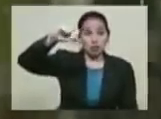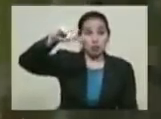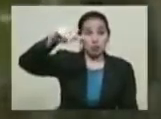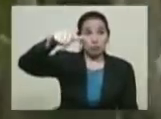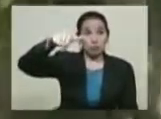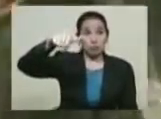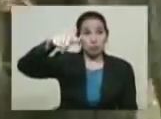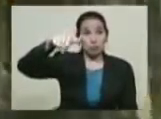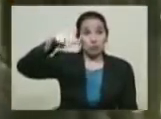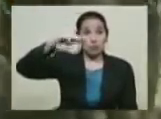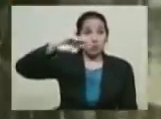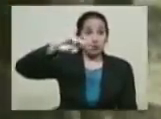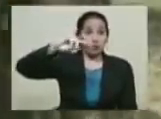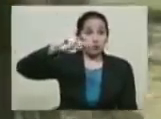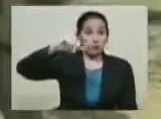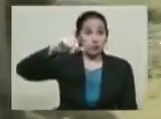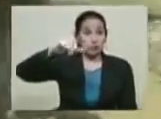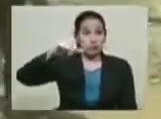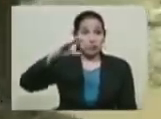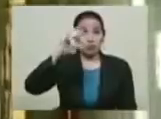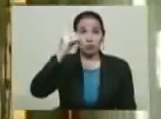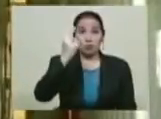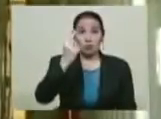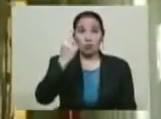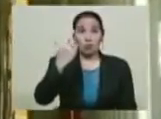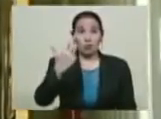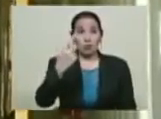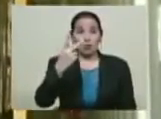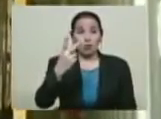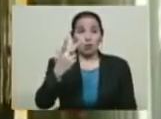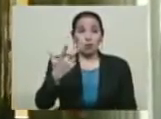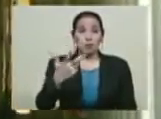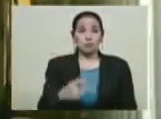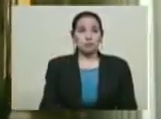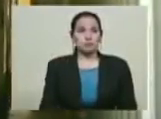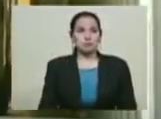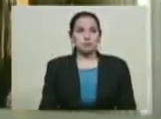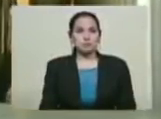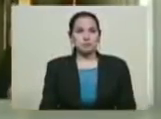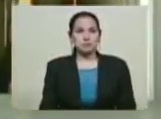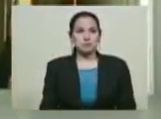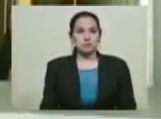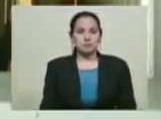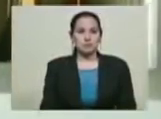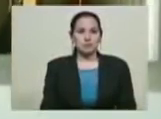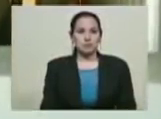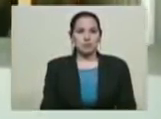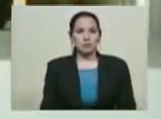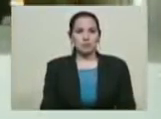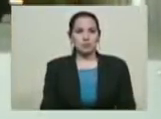voy a cerrarlo, aprovechen. Voy a contar hasta tres. Uno, dos,